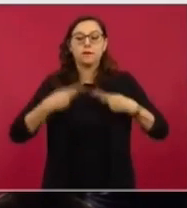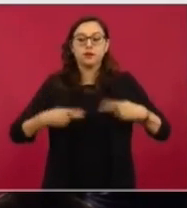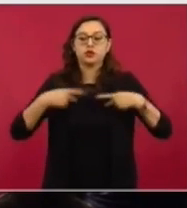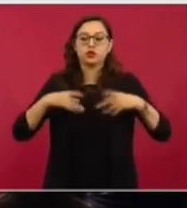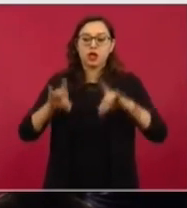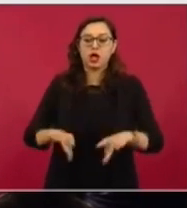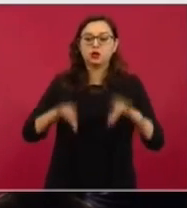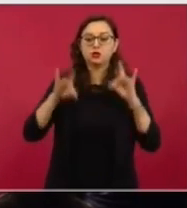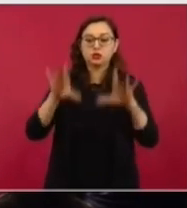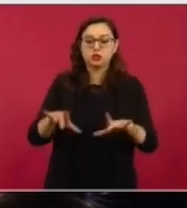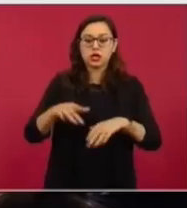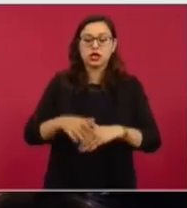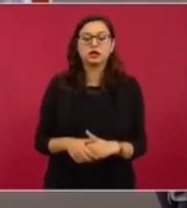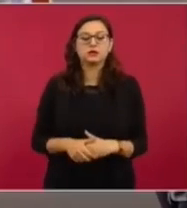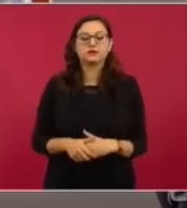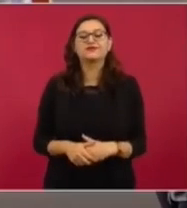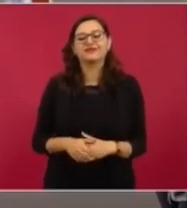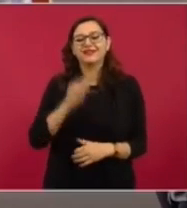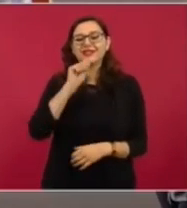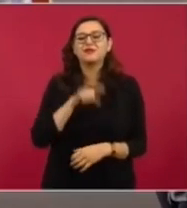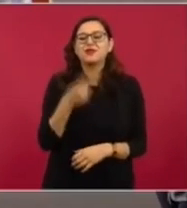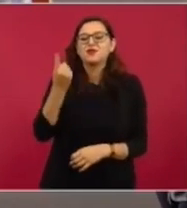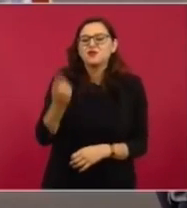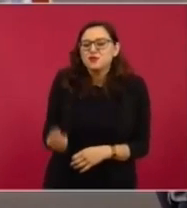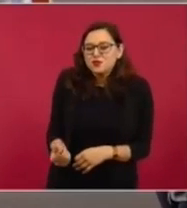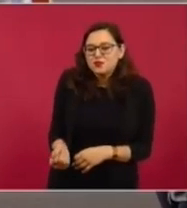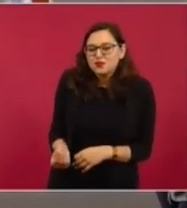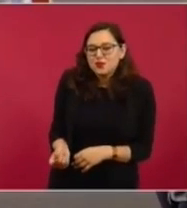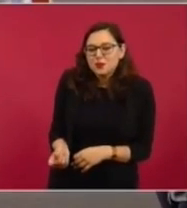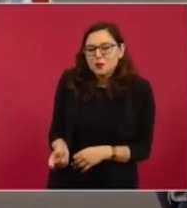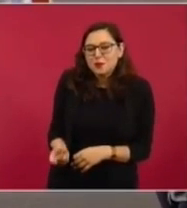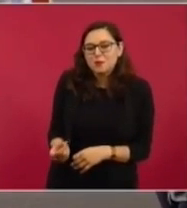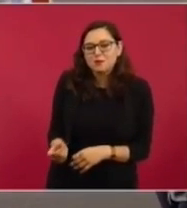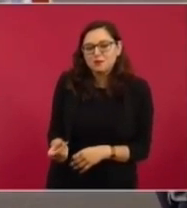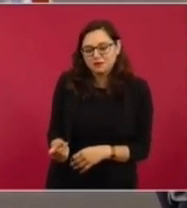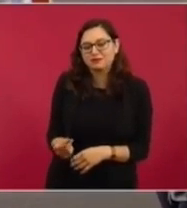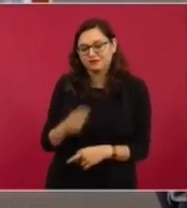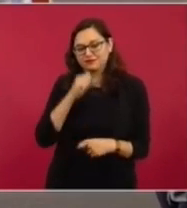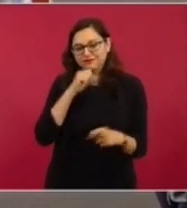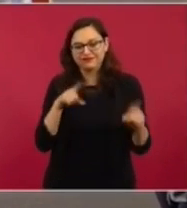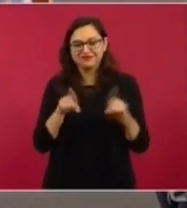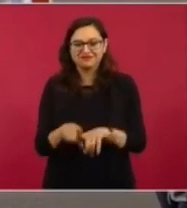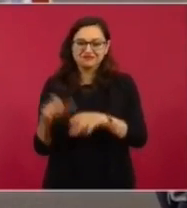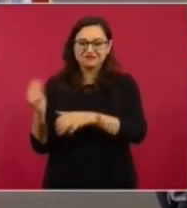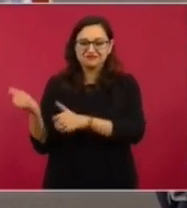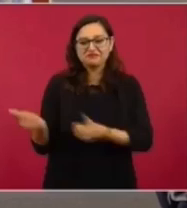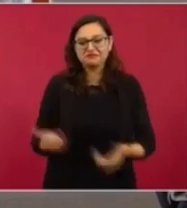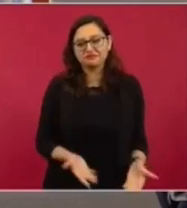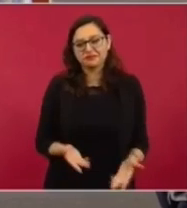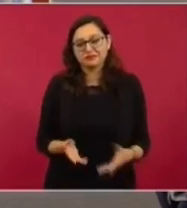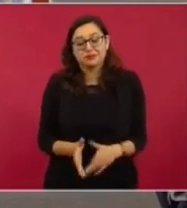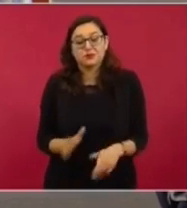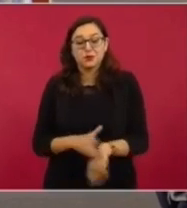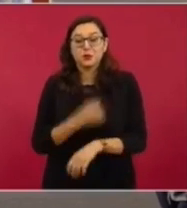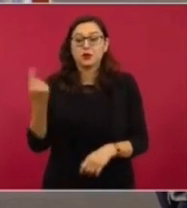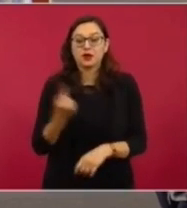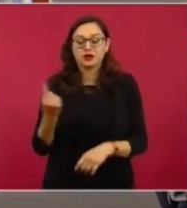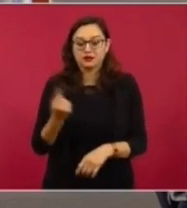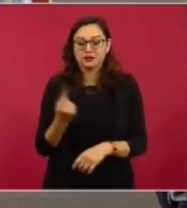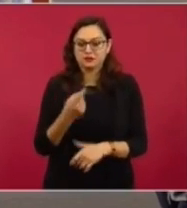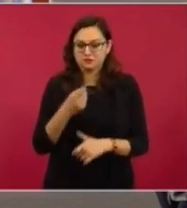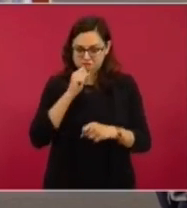reportan la perrita que vino desde allá, porque pues también era algo que nos enfatizó el